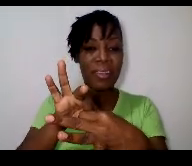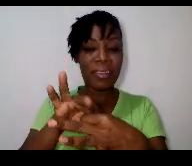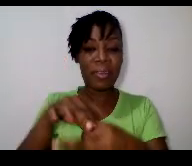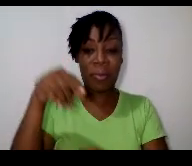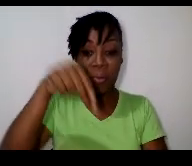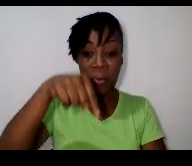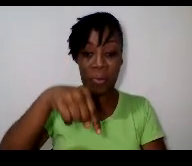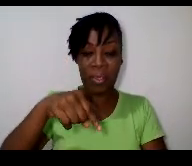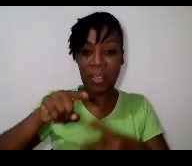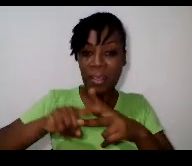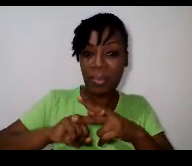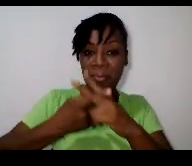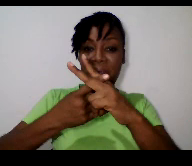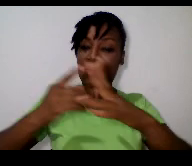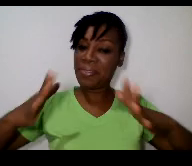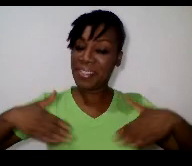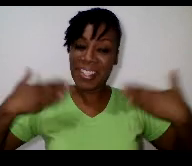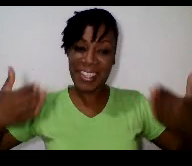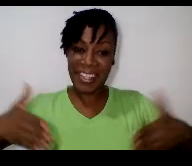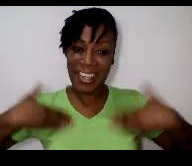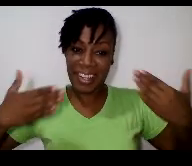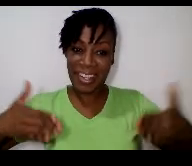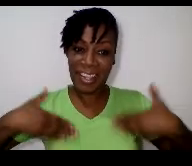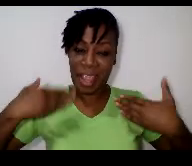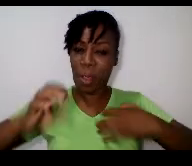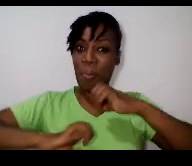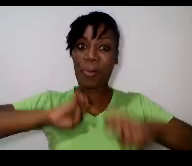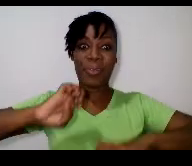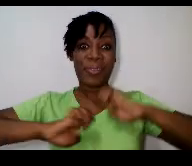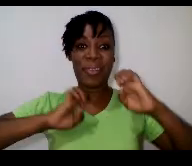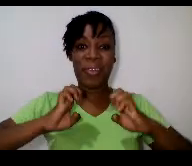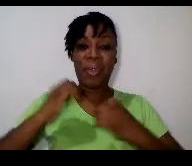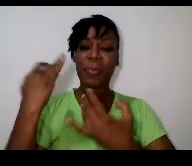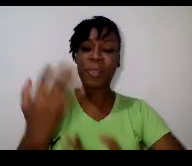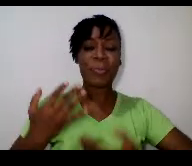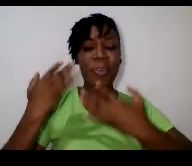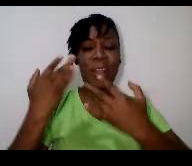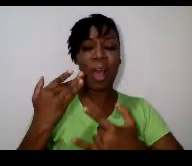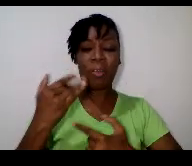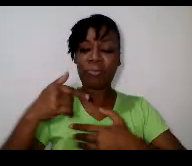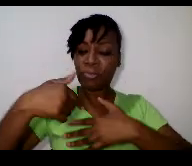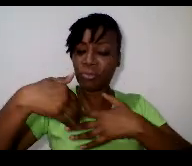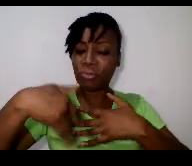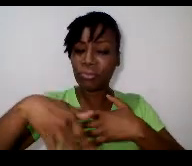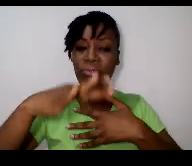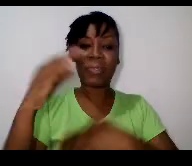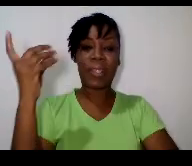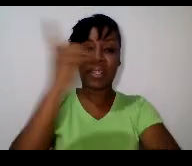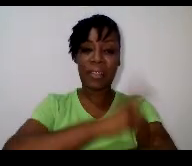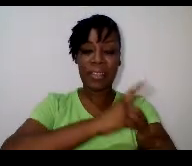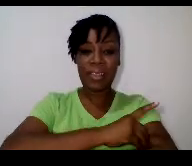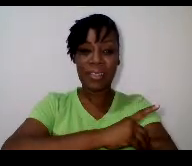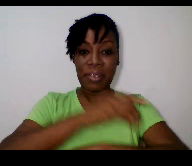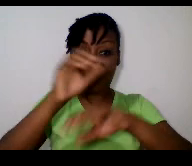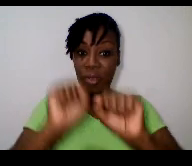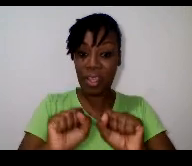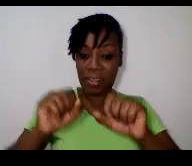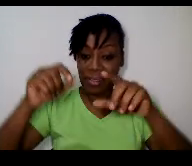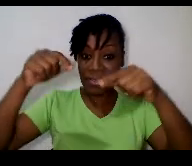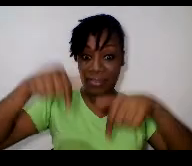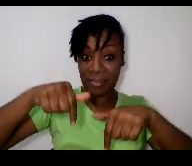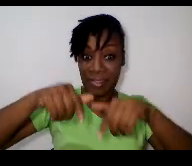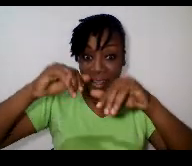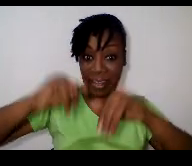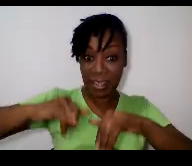iniciamos hoy con mucha alegría, con mucha emoción, porque hemos esperado ya varios días para estar acá y poder